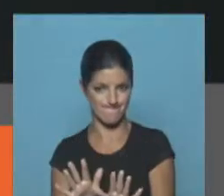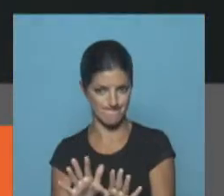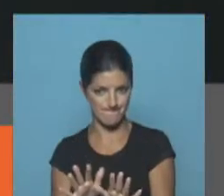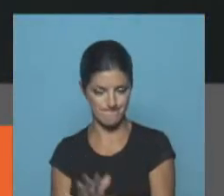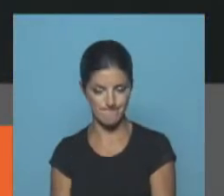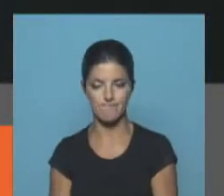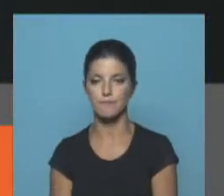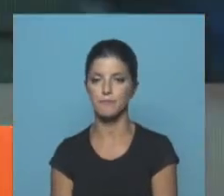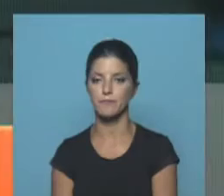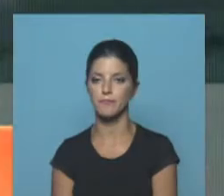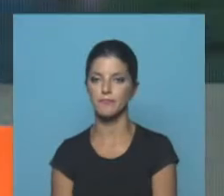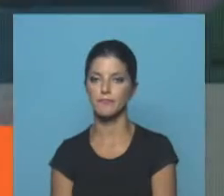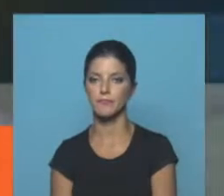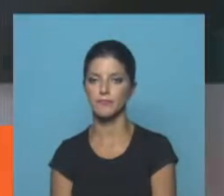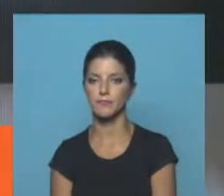demasiada